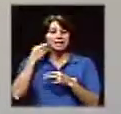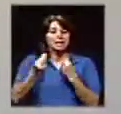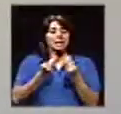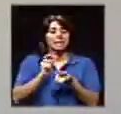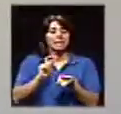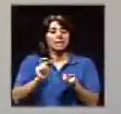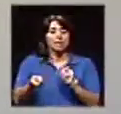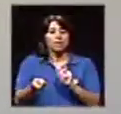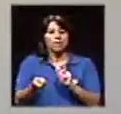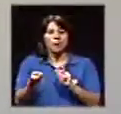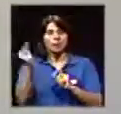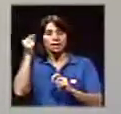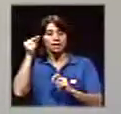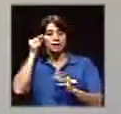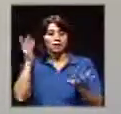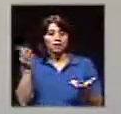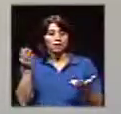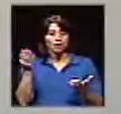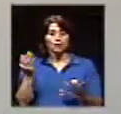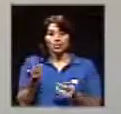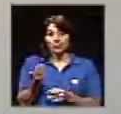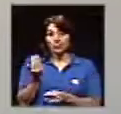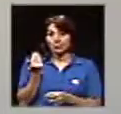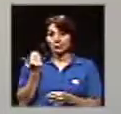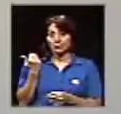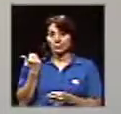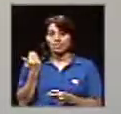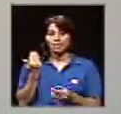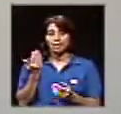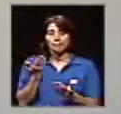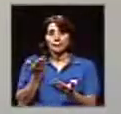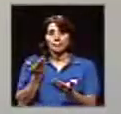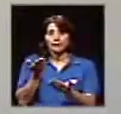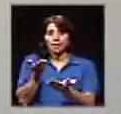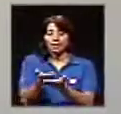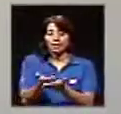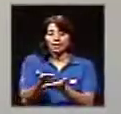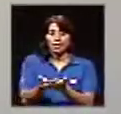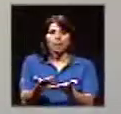y recientemente se ha planteado